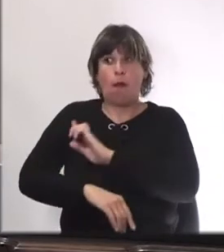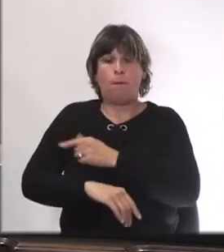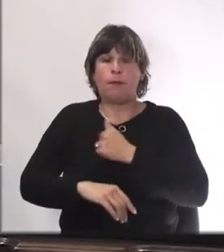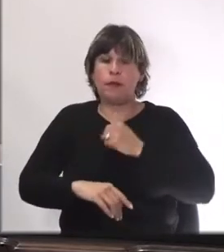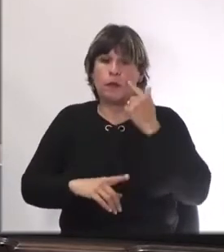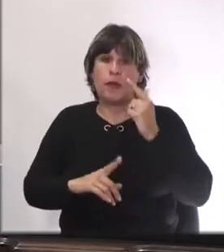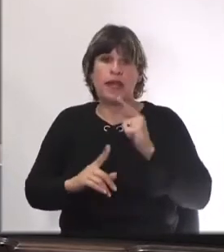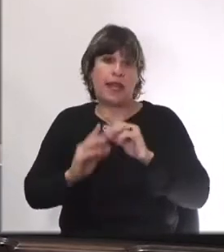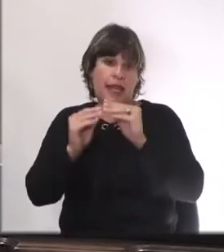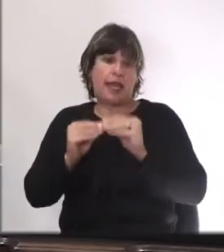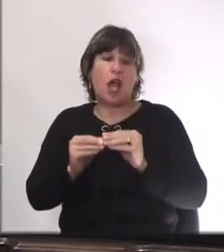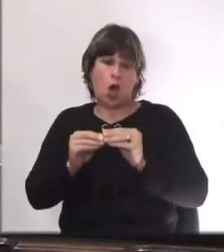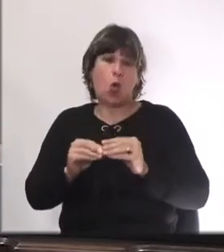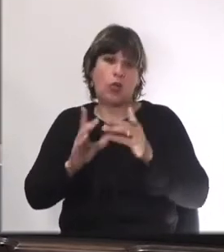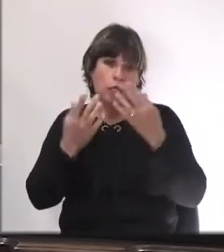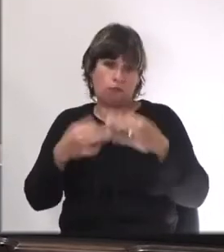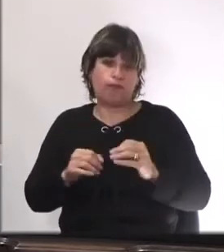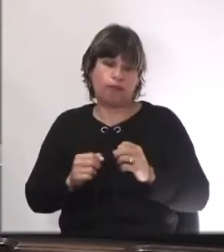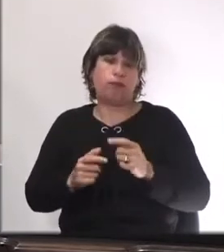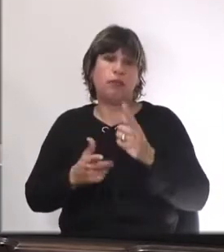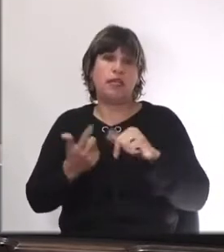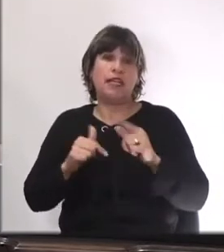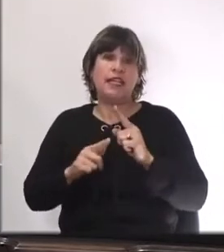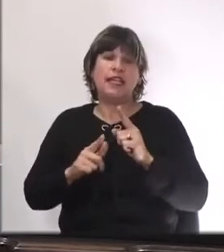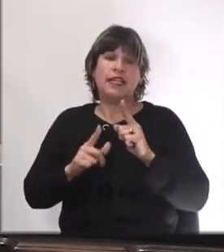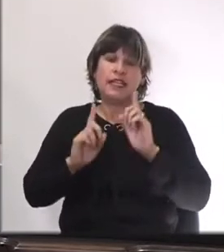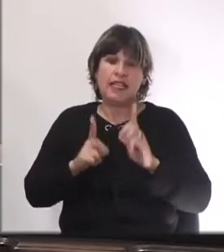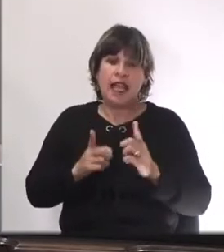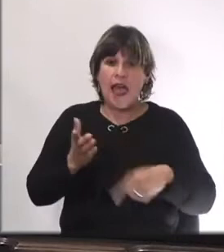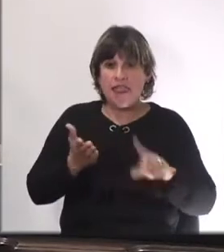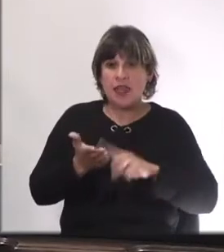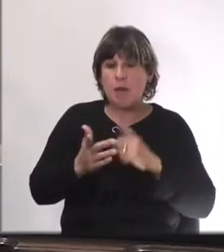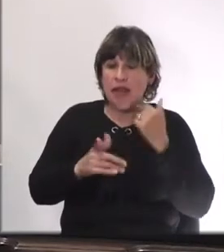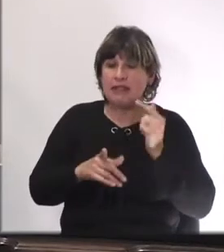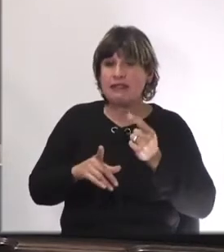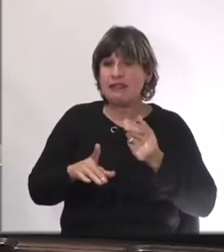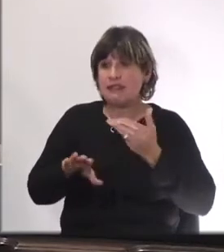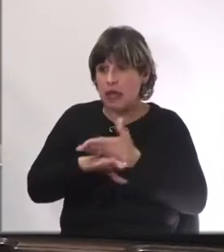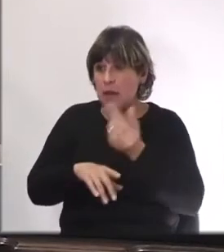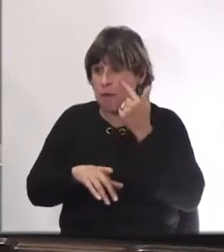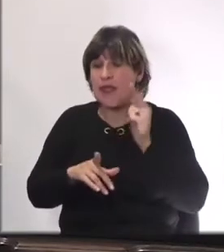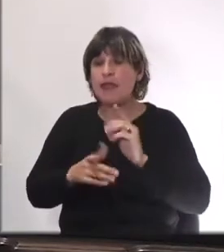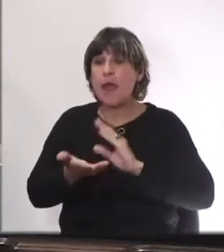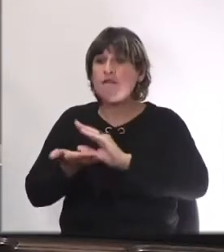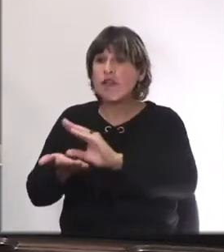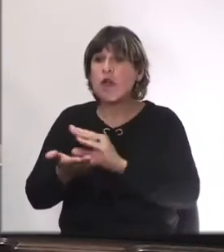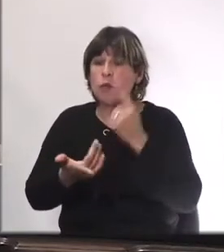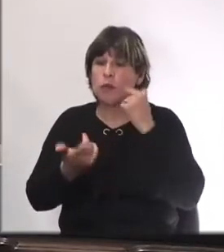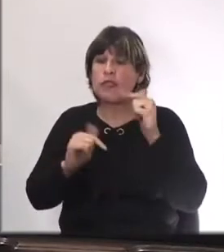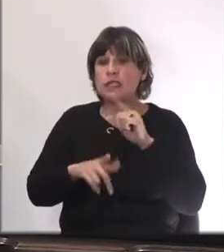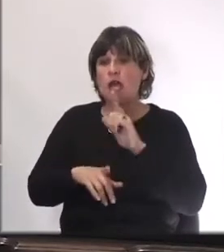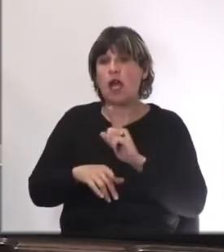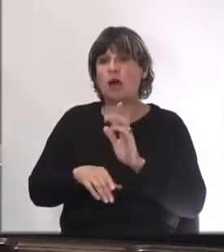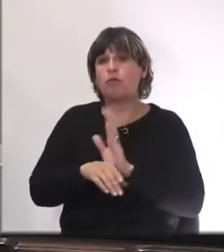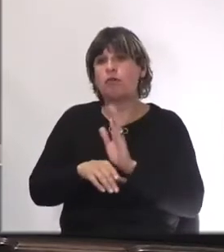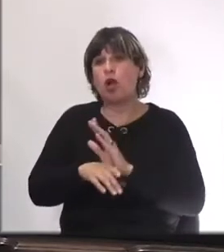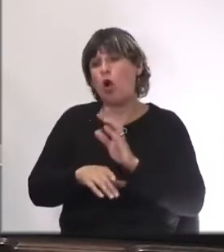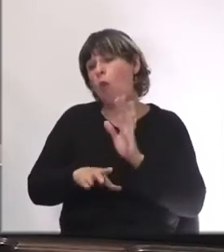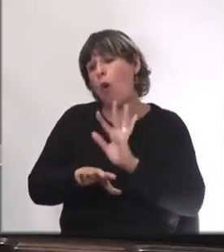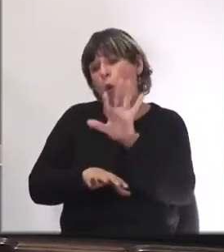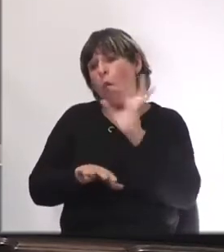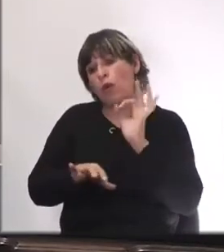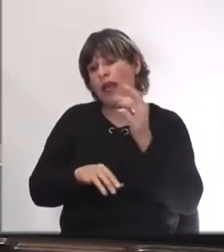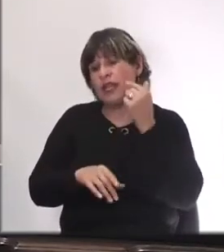cuentas cierren. Y se recurre además a los fideicomisos como una alternativa a la asignación de créditos